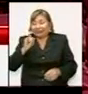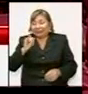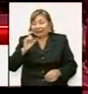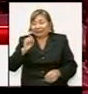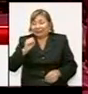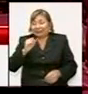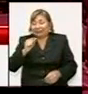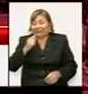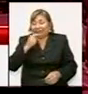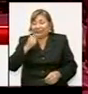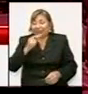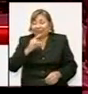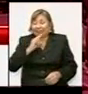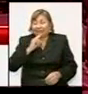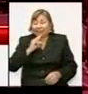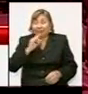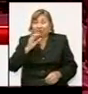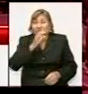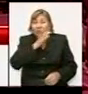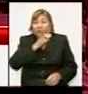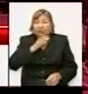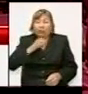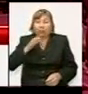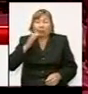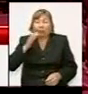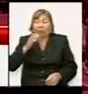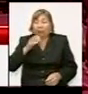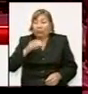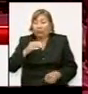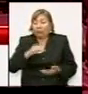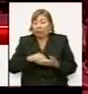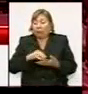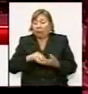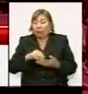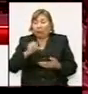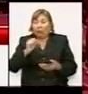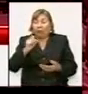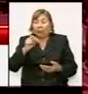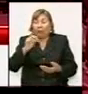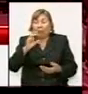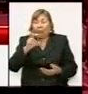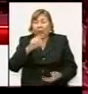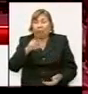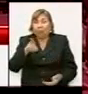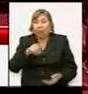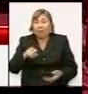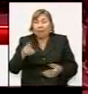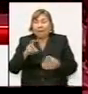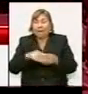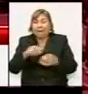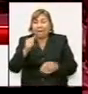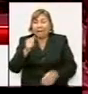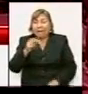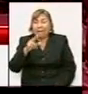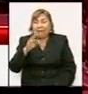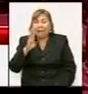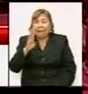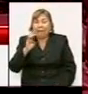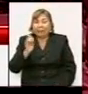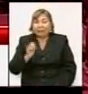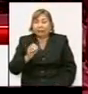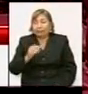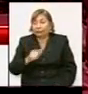Emiratos Árabes Unidos, Cuba y República Dominicana. La congresista Yanet Sánchez Salva, para su incorporación a Perú con Arabia Saudita.